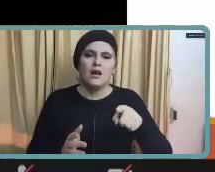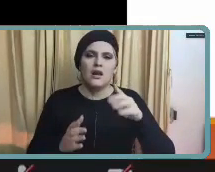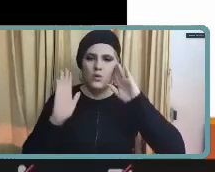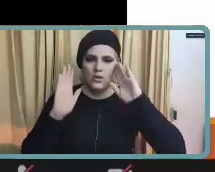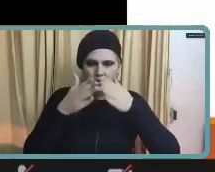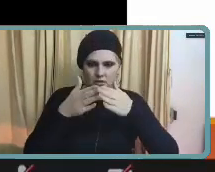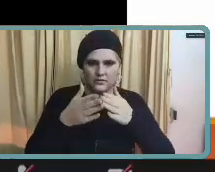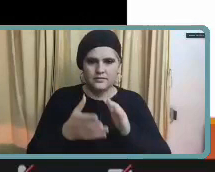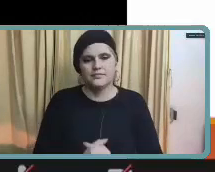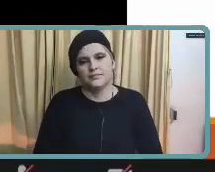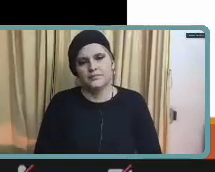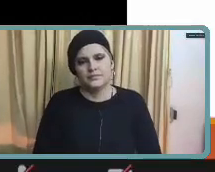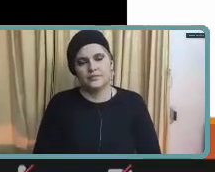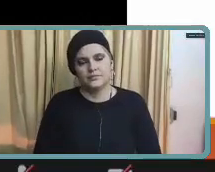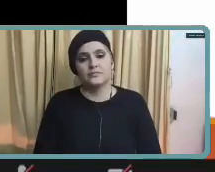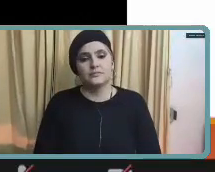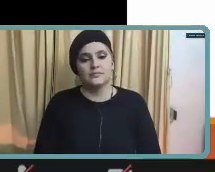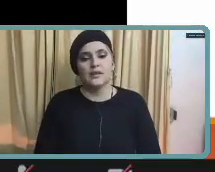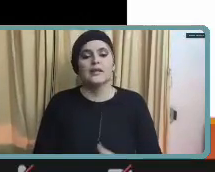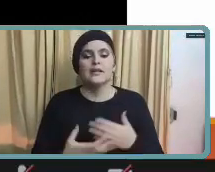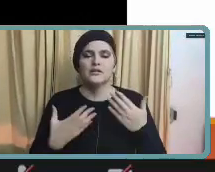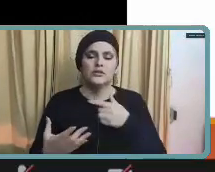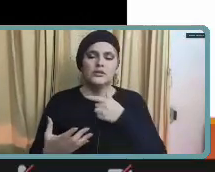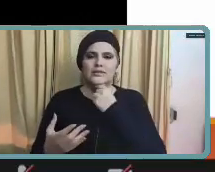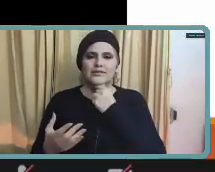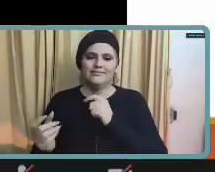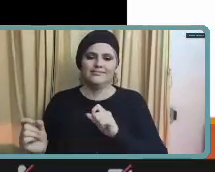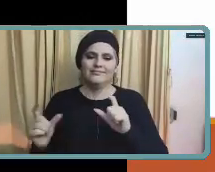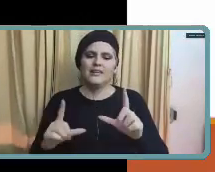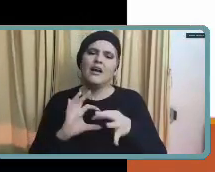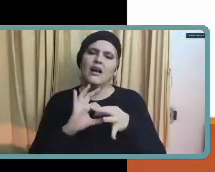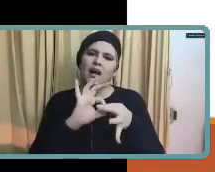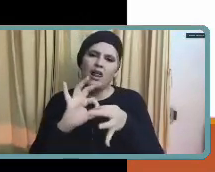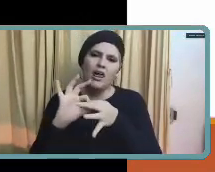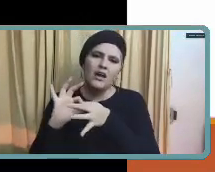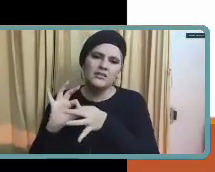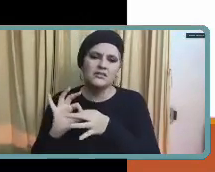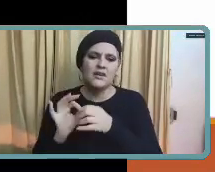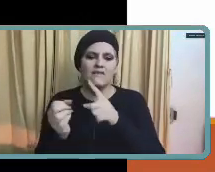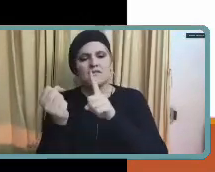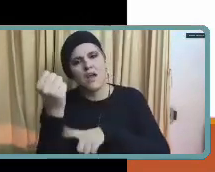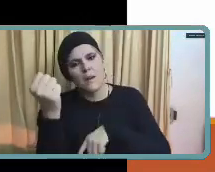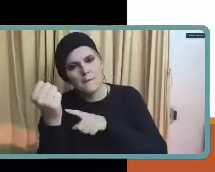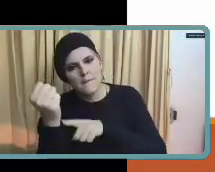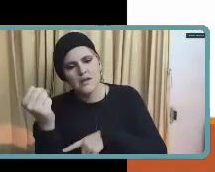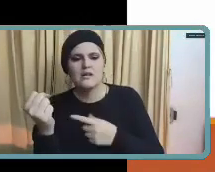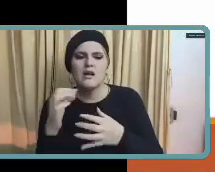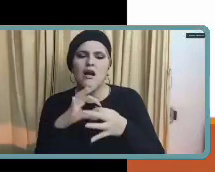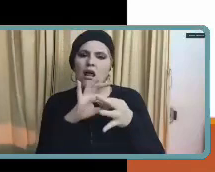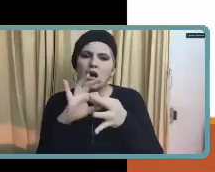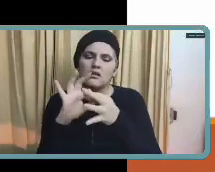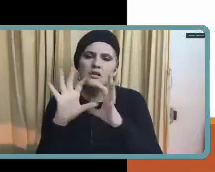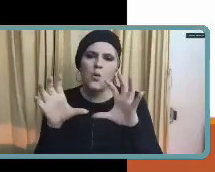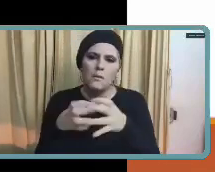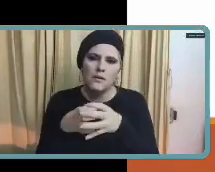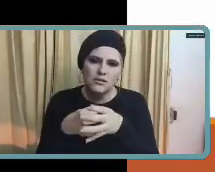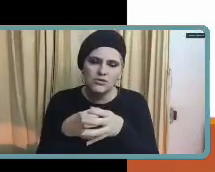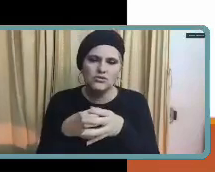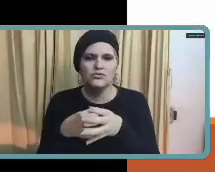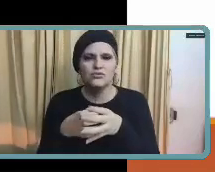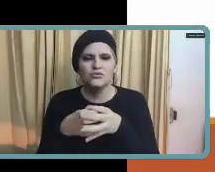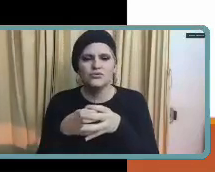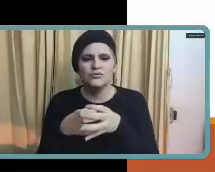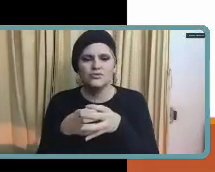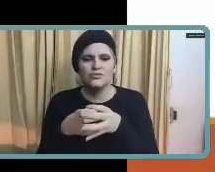Eso los quería presentar. Quiero agradecer a todas las familias, a las agrupaciones que, me dio la